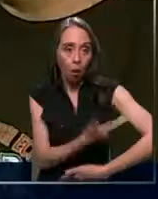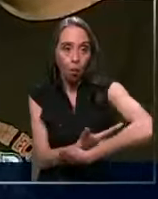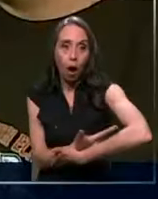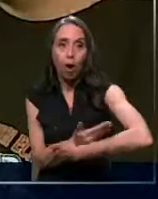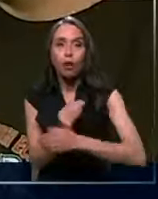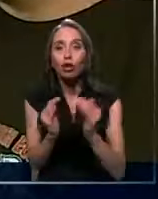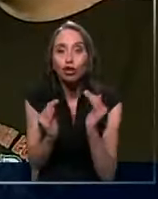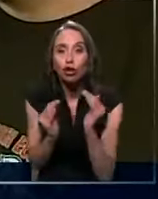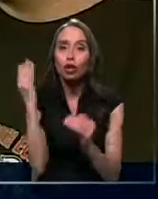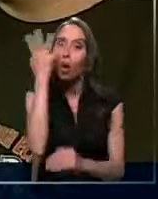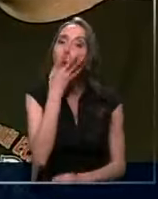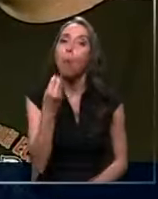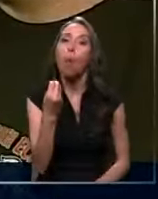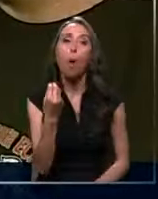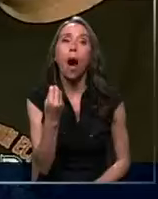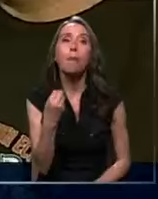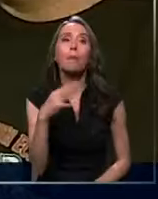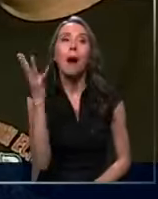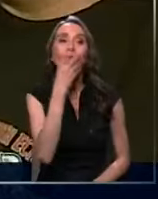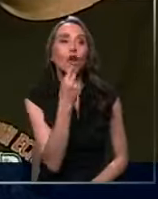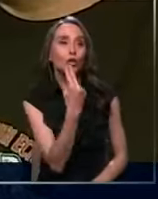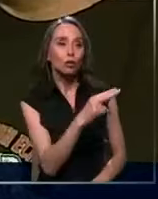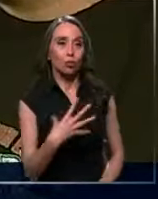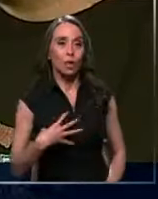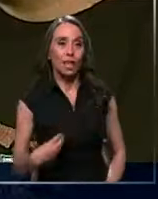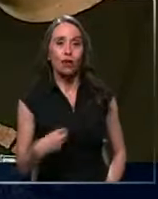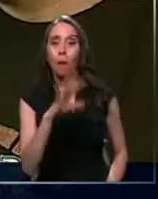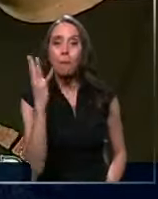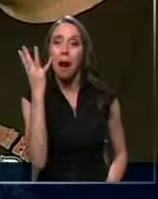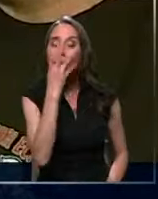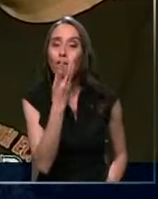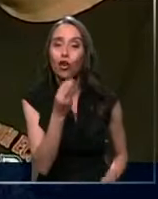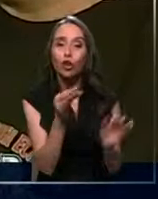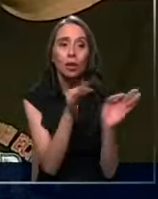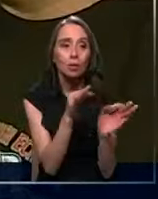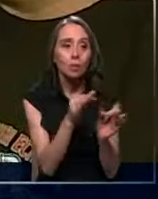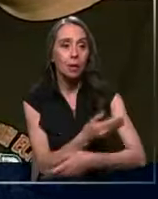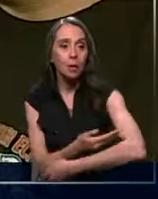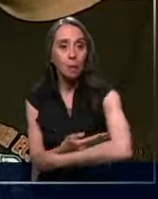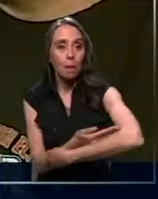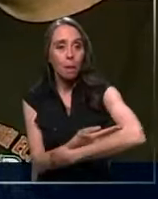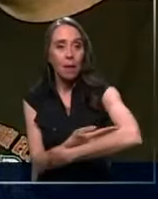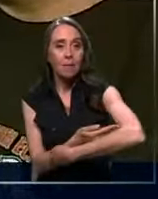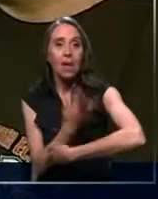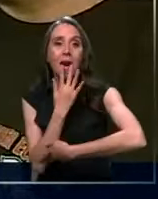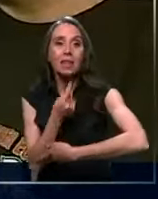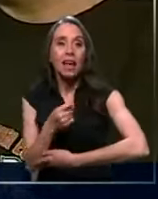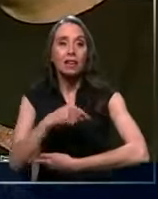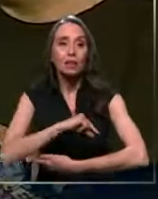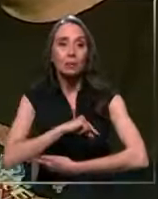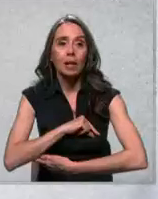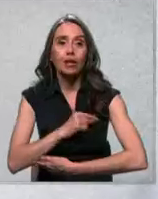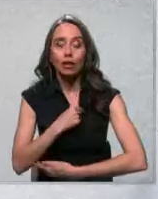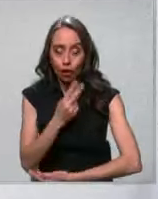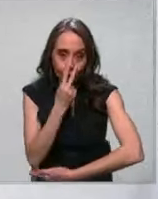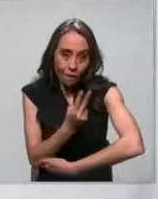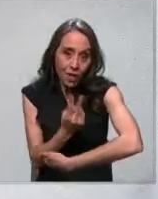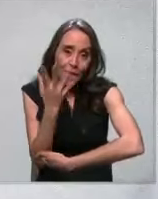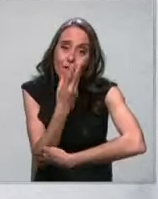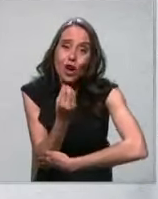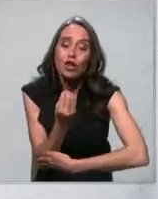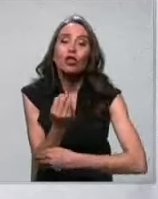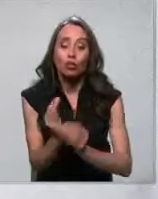lo más bonito hijo, lo más bonito bebé que yo that I've ever seen. David